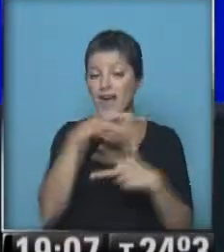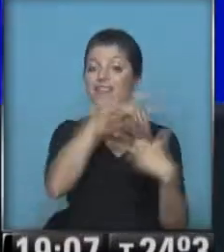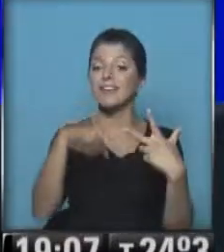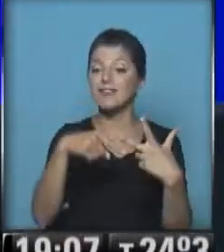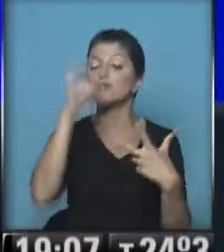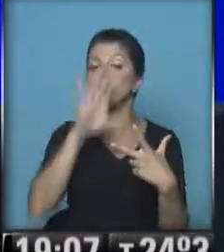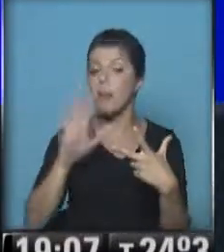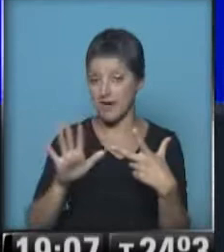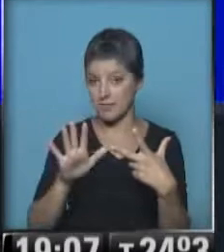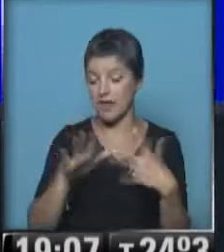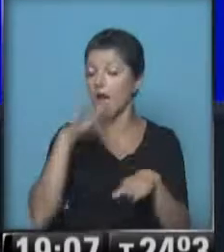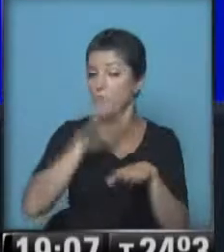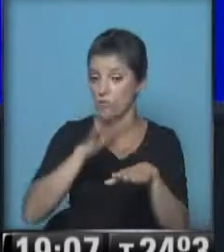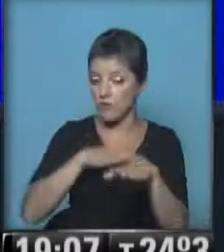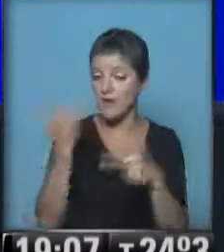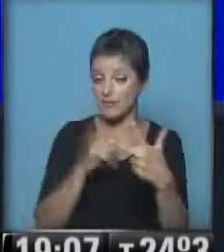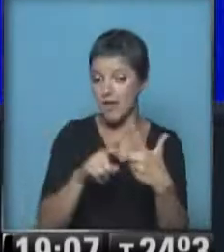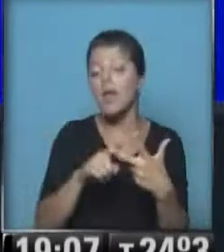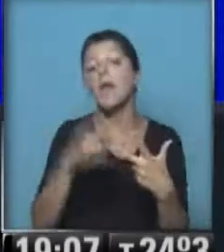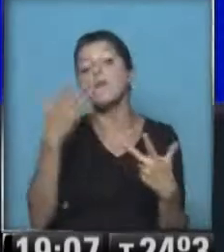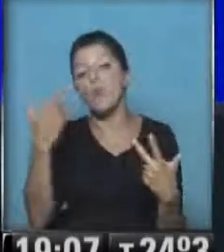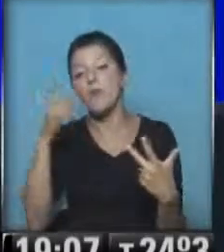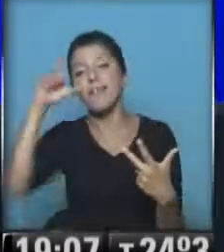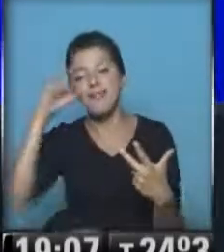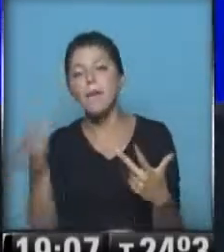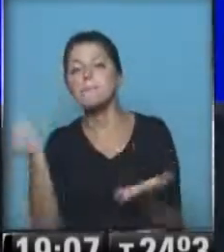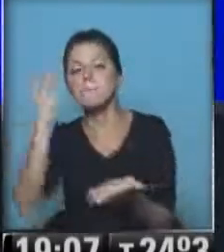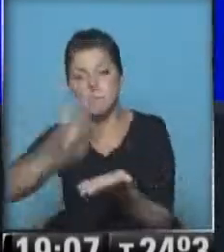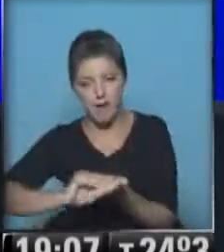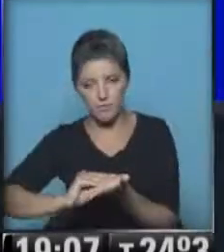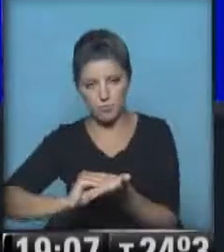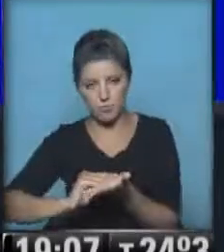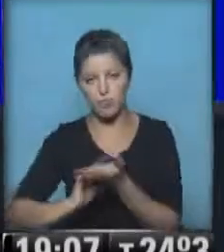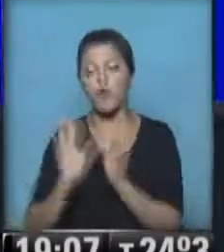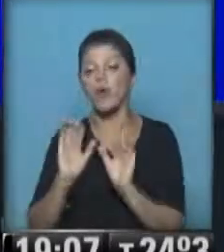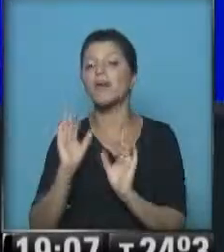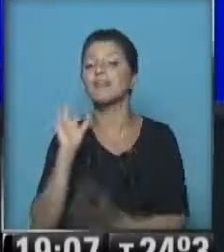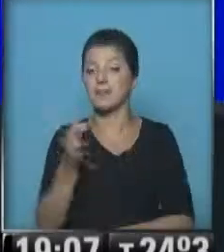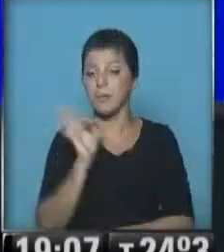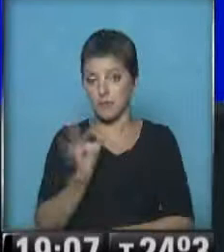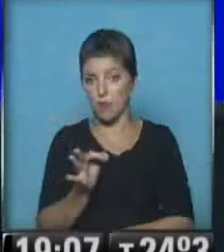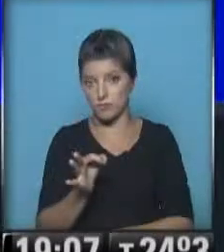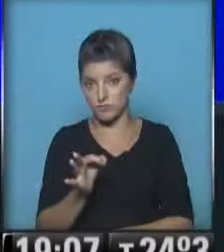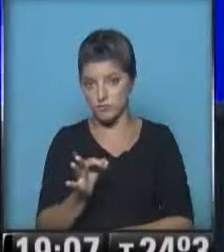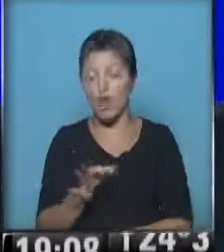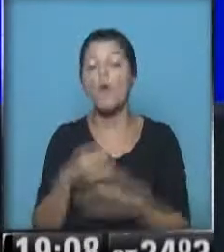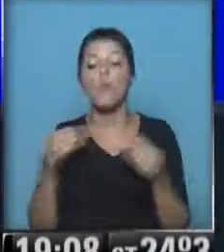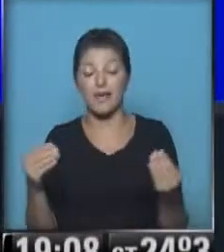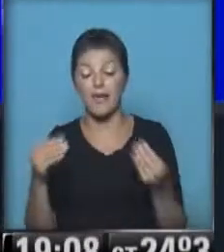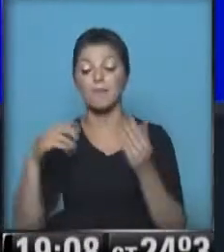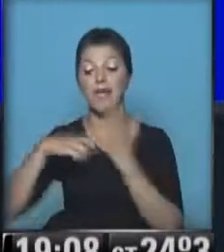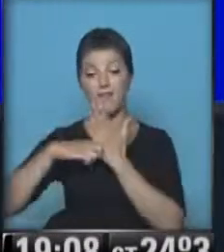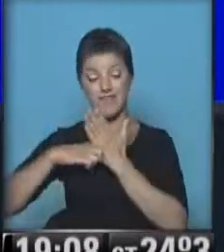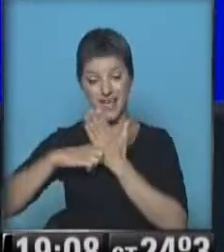imputados, puede haber unos 10 más, por lo que se sabe extraoficialmente, ya que el fiscal y